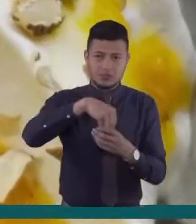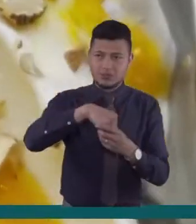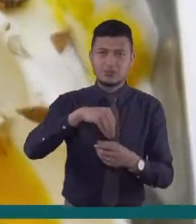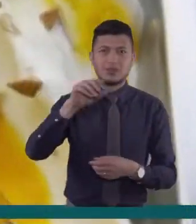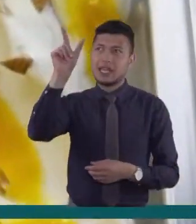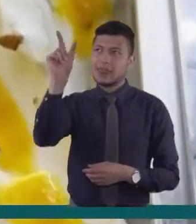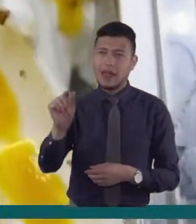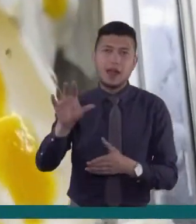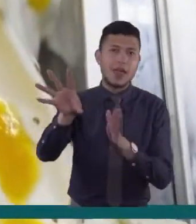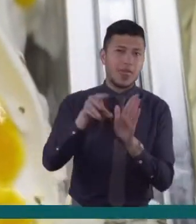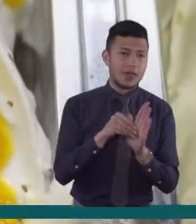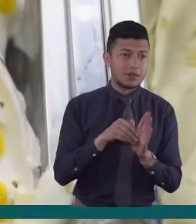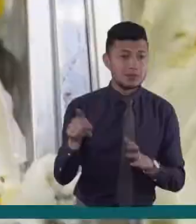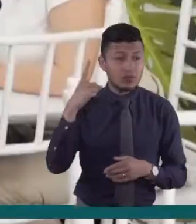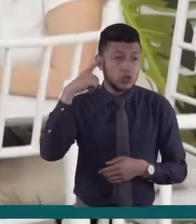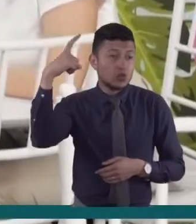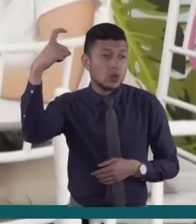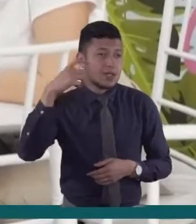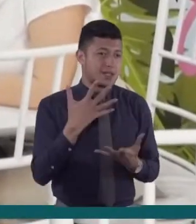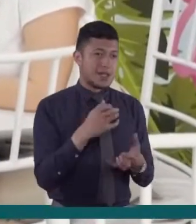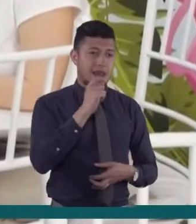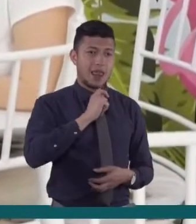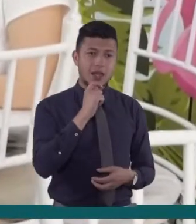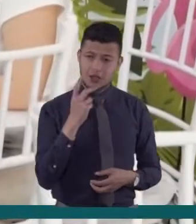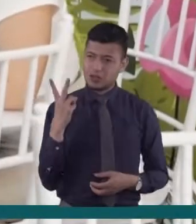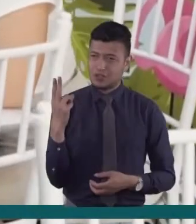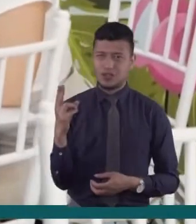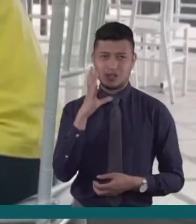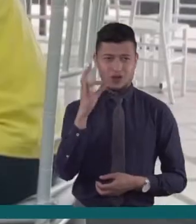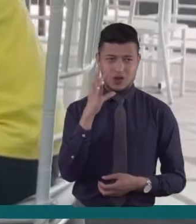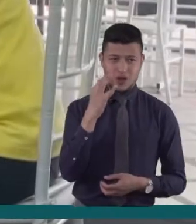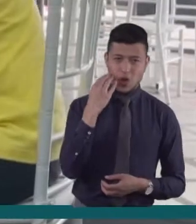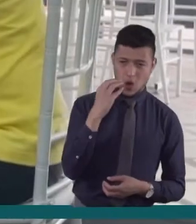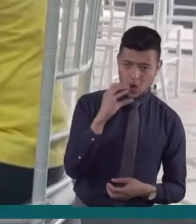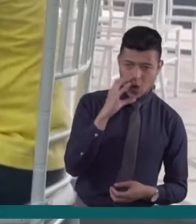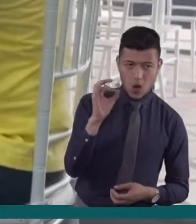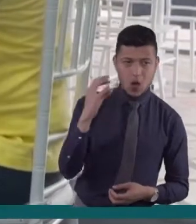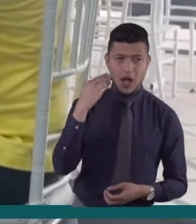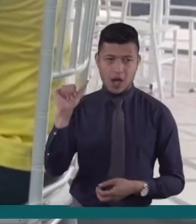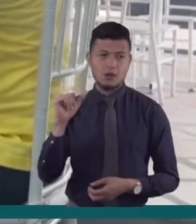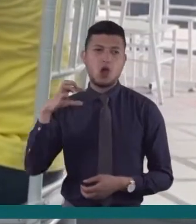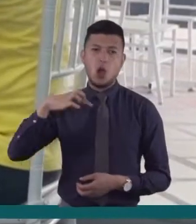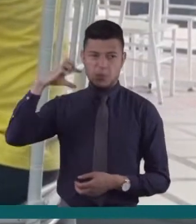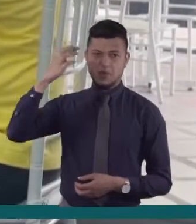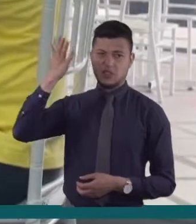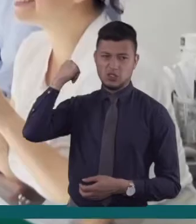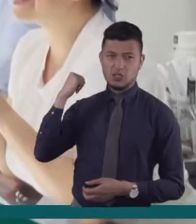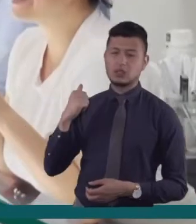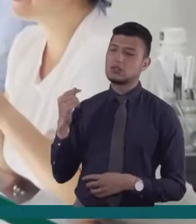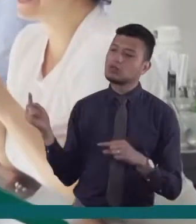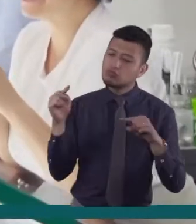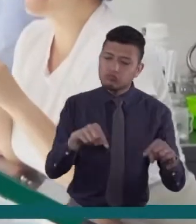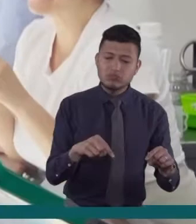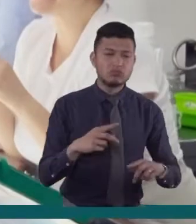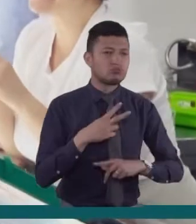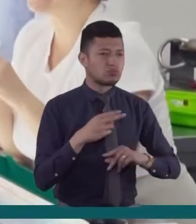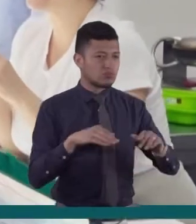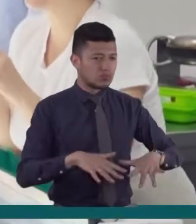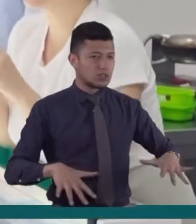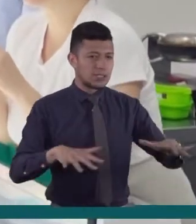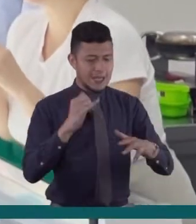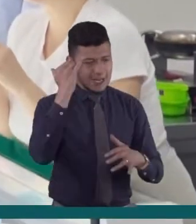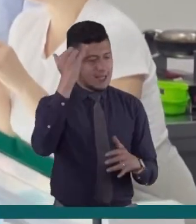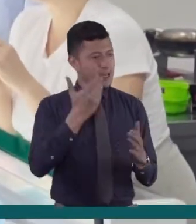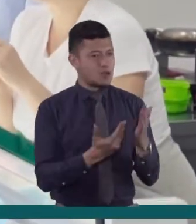El sueño de emprender y tener una heladería hoy es una realidad para Shirley y Leonardo, quienes luego de ejercer su profesión, volvieron a su tierra natal